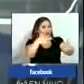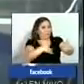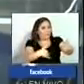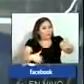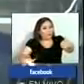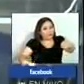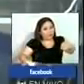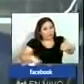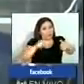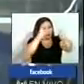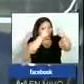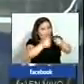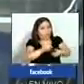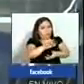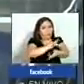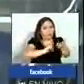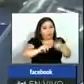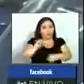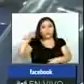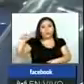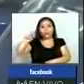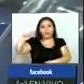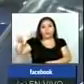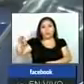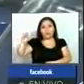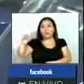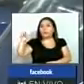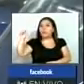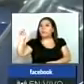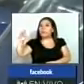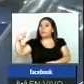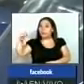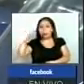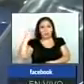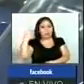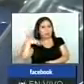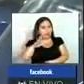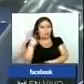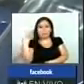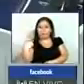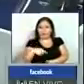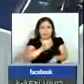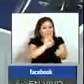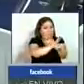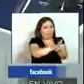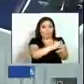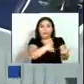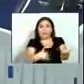Ambiental del Salvador, Jorge Aguilar, quien fue destituido el fin de semana por el presidente Nayib Bukele.